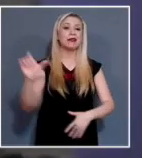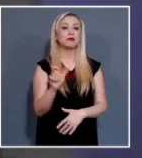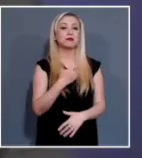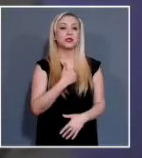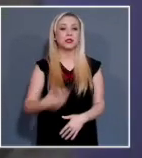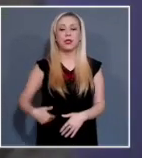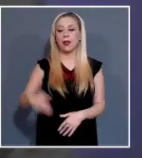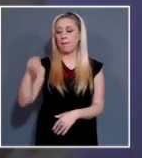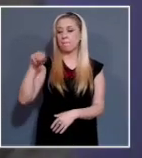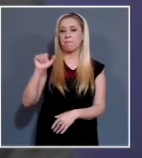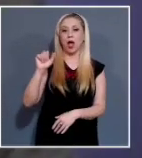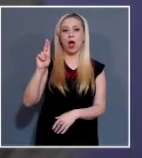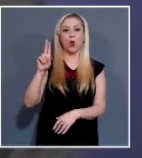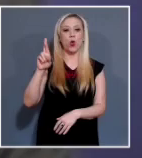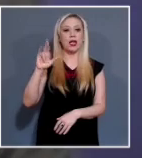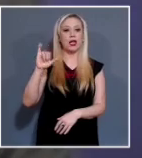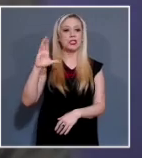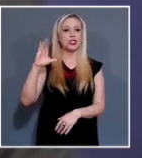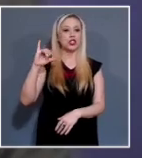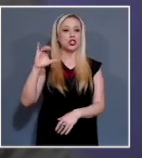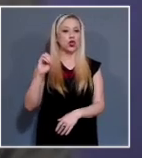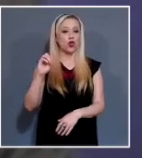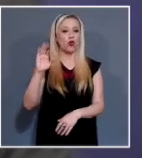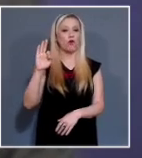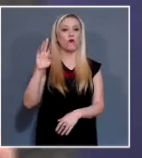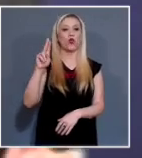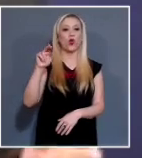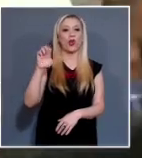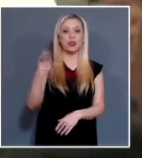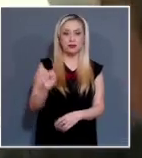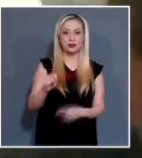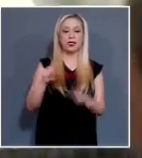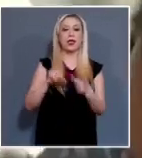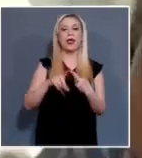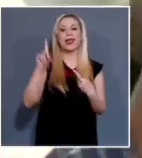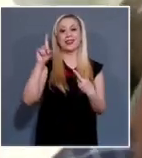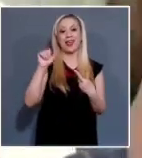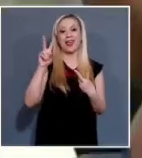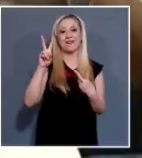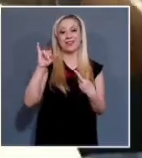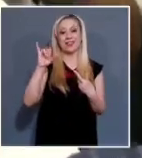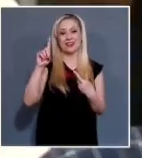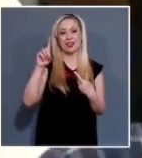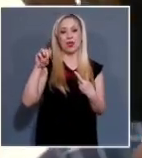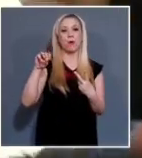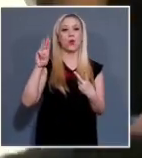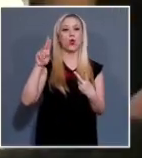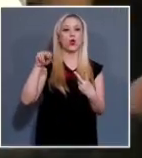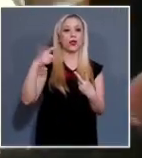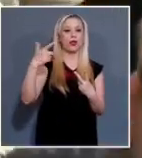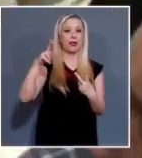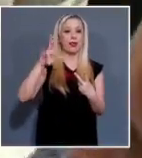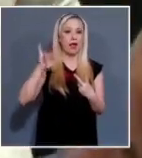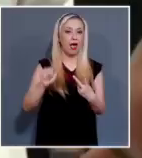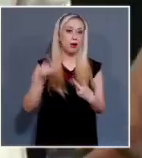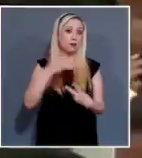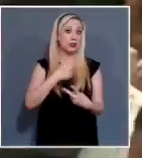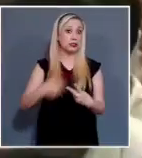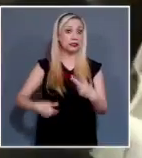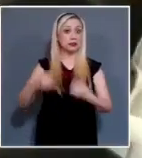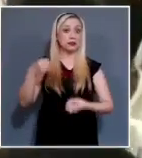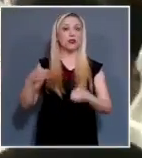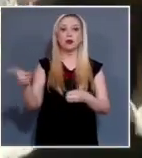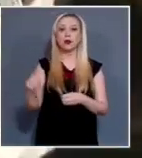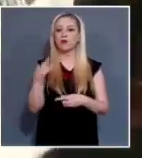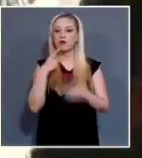y el exministro de Justicia, David Munguía Payés, fueron acusados por promover y facilitar la tregua entre pandillas en 2012.